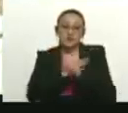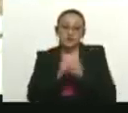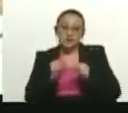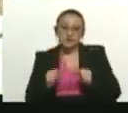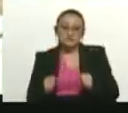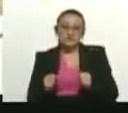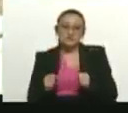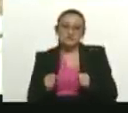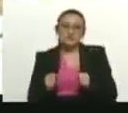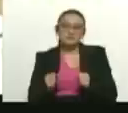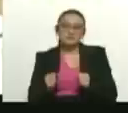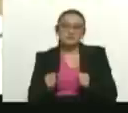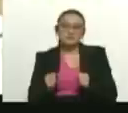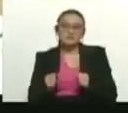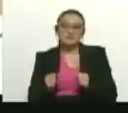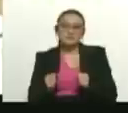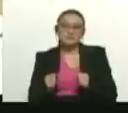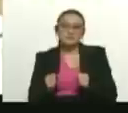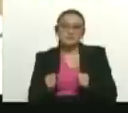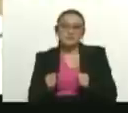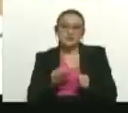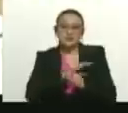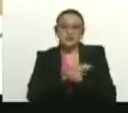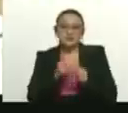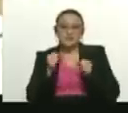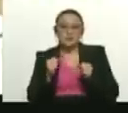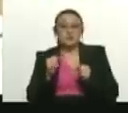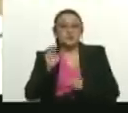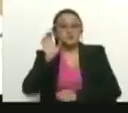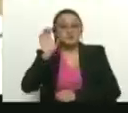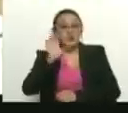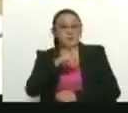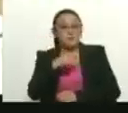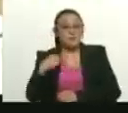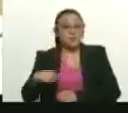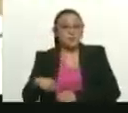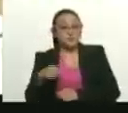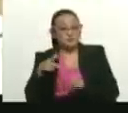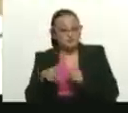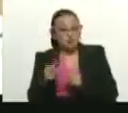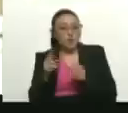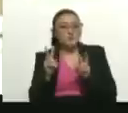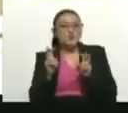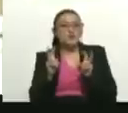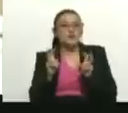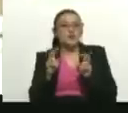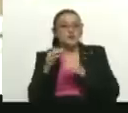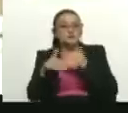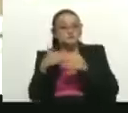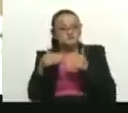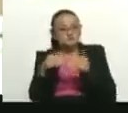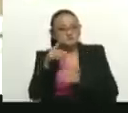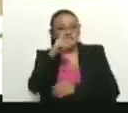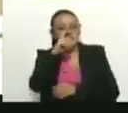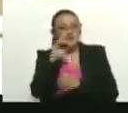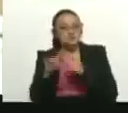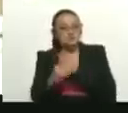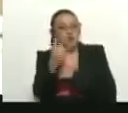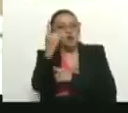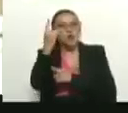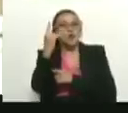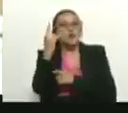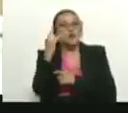fortalecida. Y siendo una superpotencia, ha inaugurado una nueva era del surgimiento